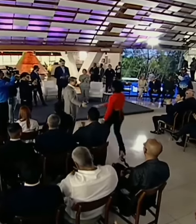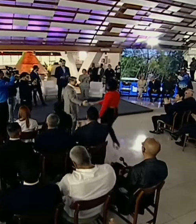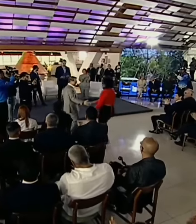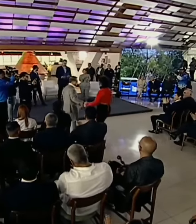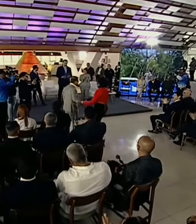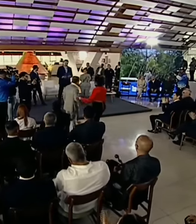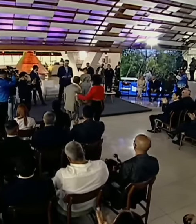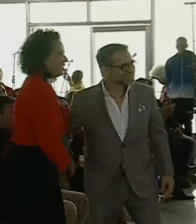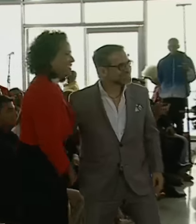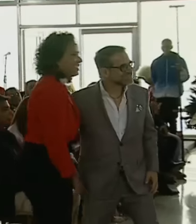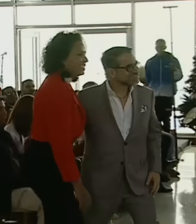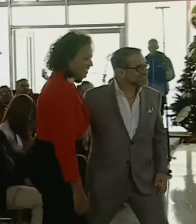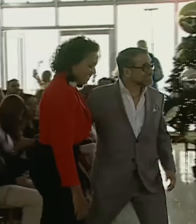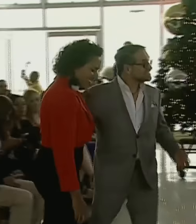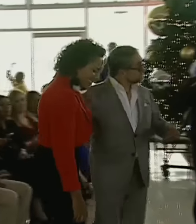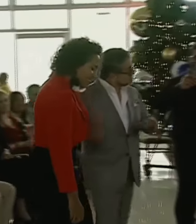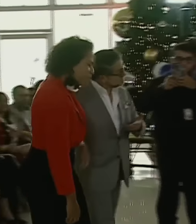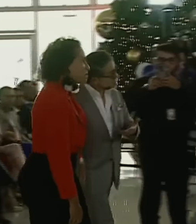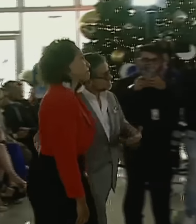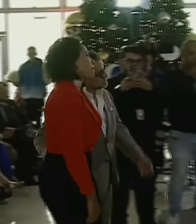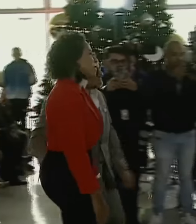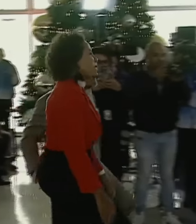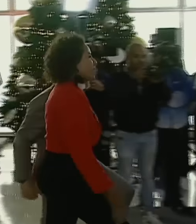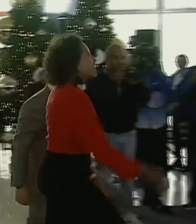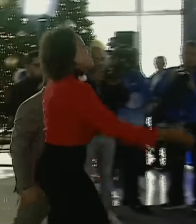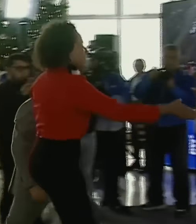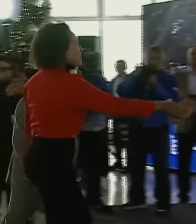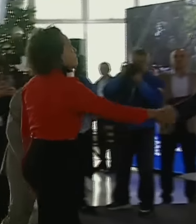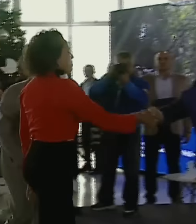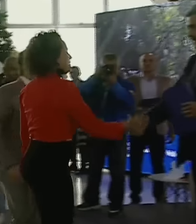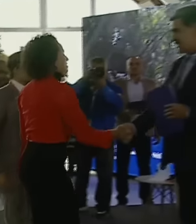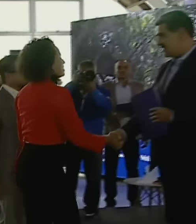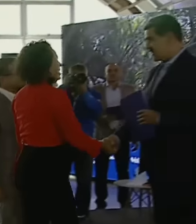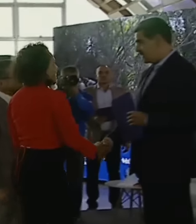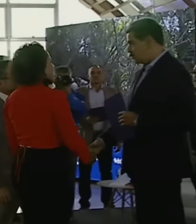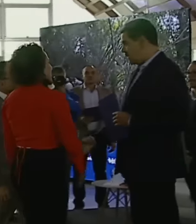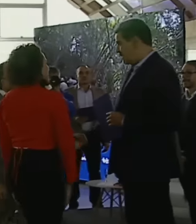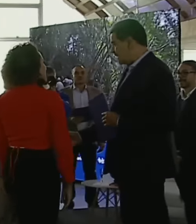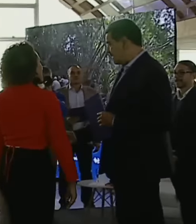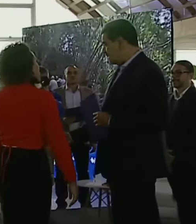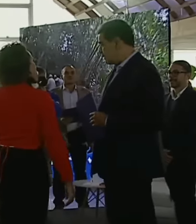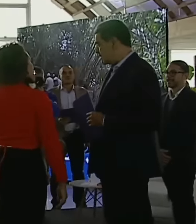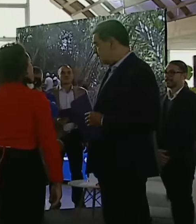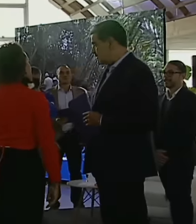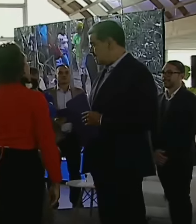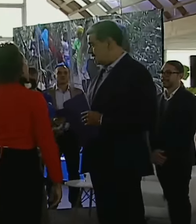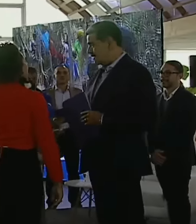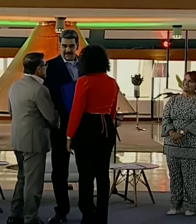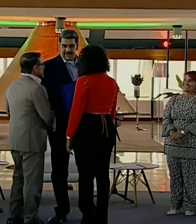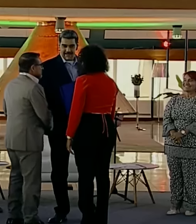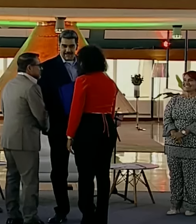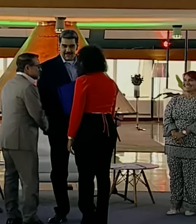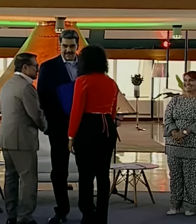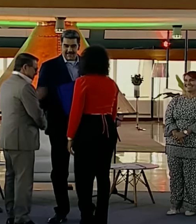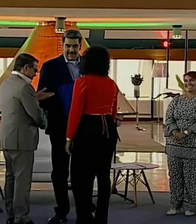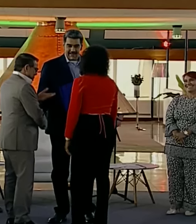recibiendo otra de las distinciones honoríficas, este Premio Nacional de Turismo en la mención, en la edición del